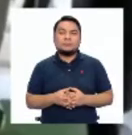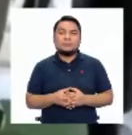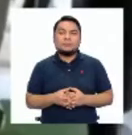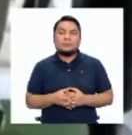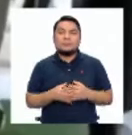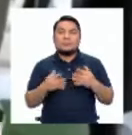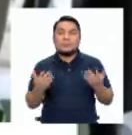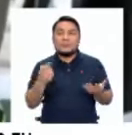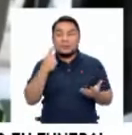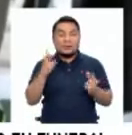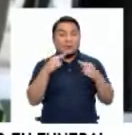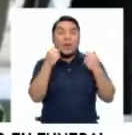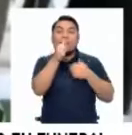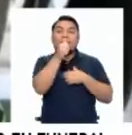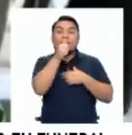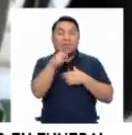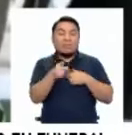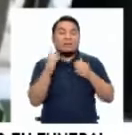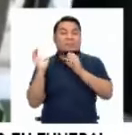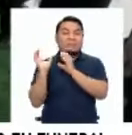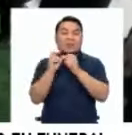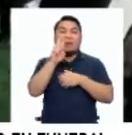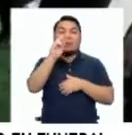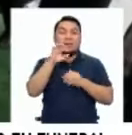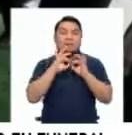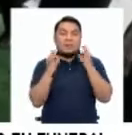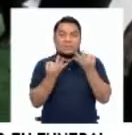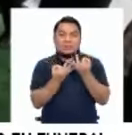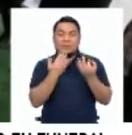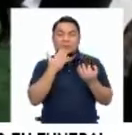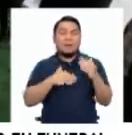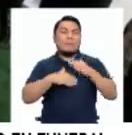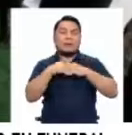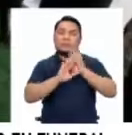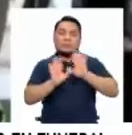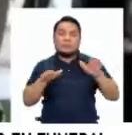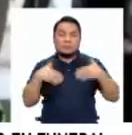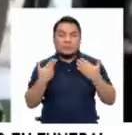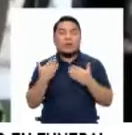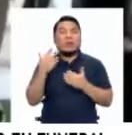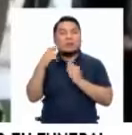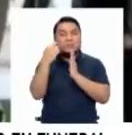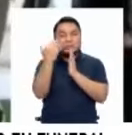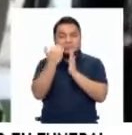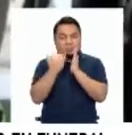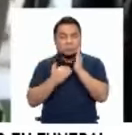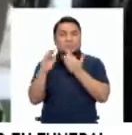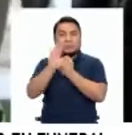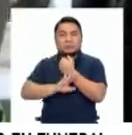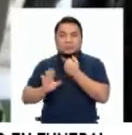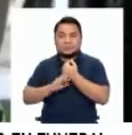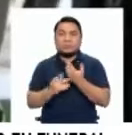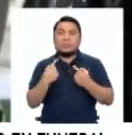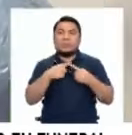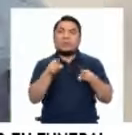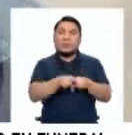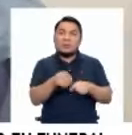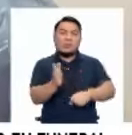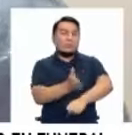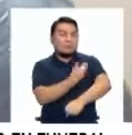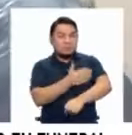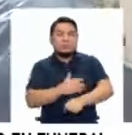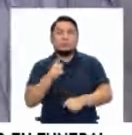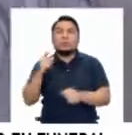A la ceremonia privada asistieron 20 familiares, el máximo permitido por la autoridad, pero también curas, fotógrafos y músicos.